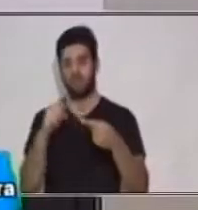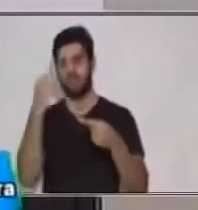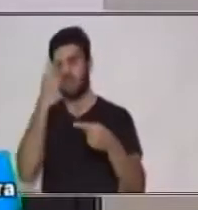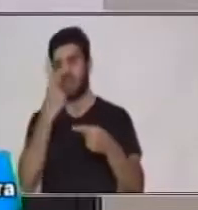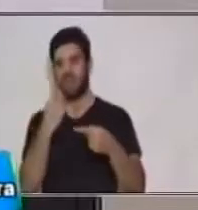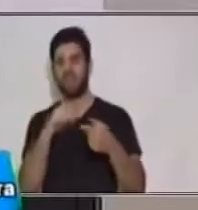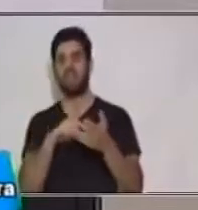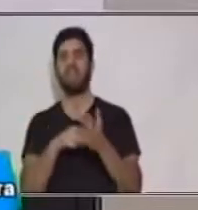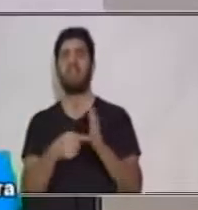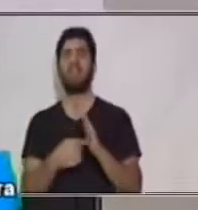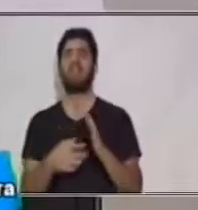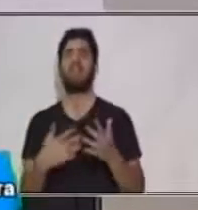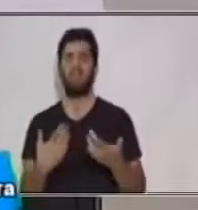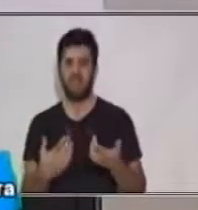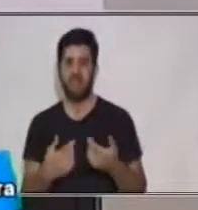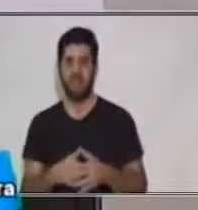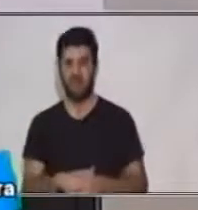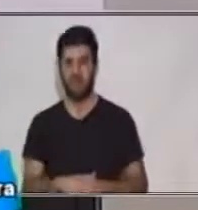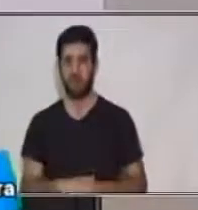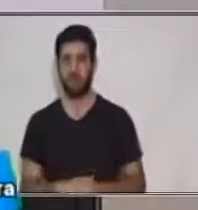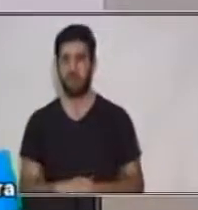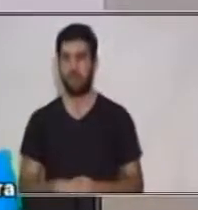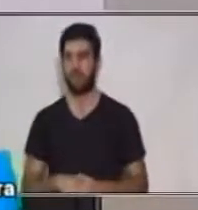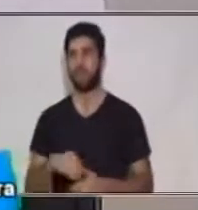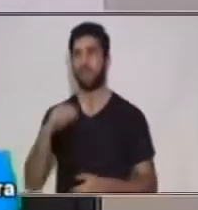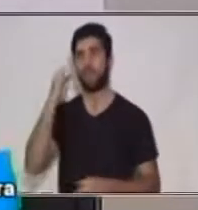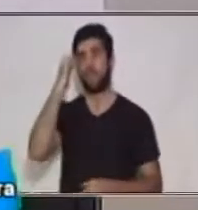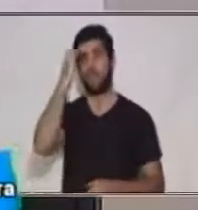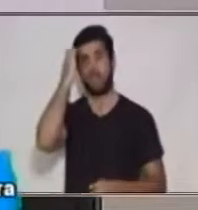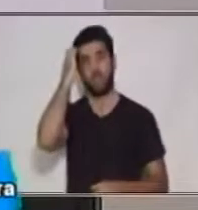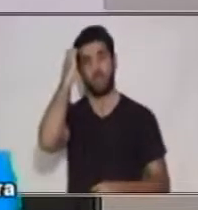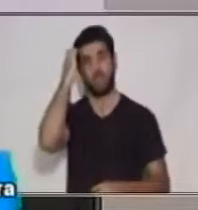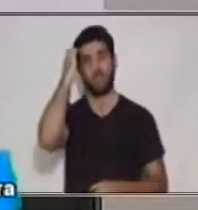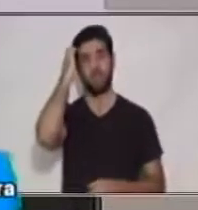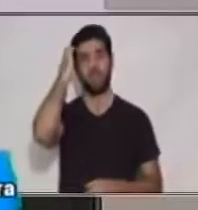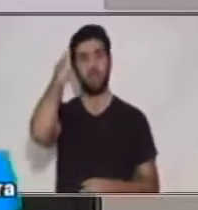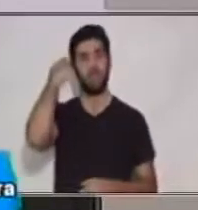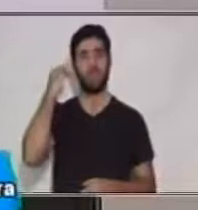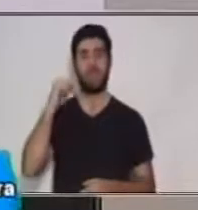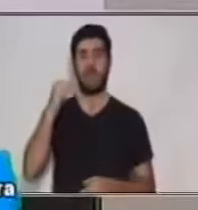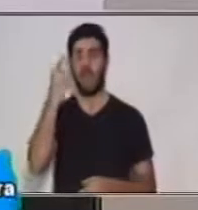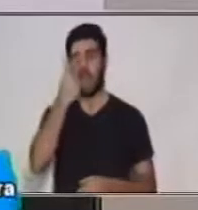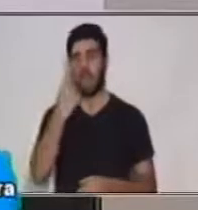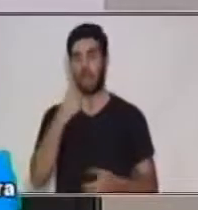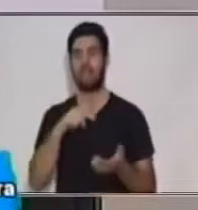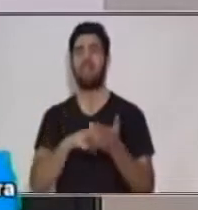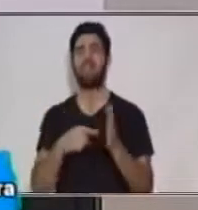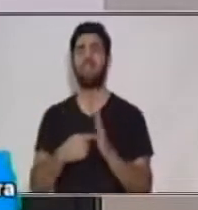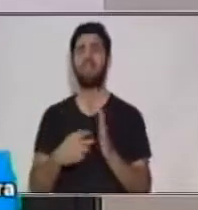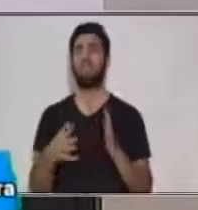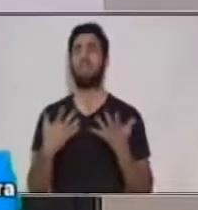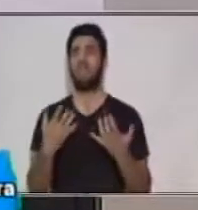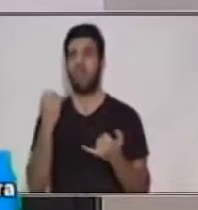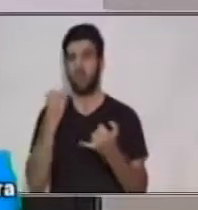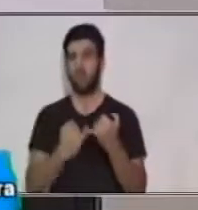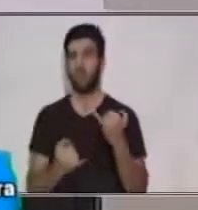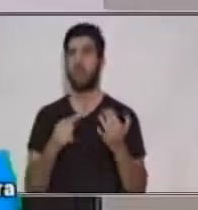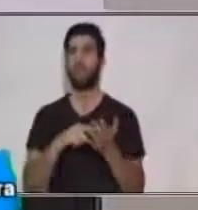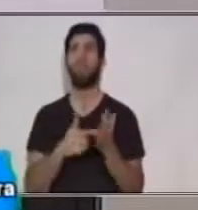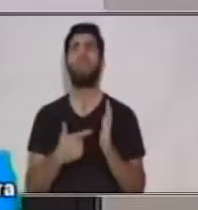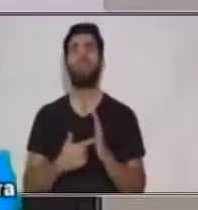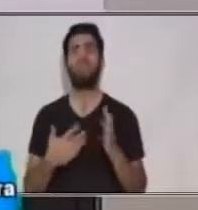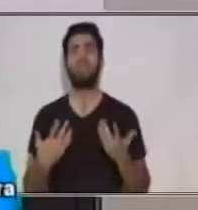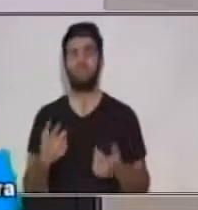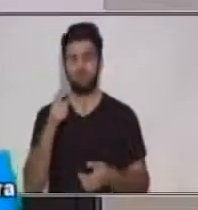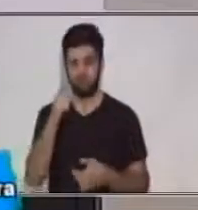no tiene hijos. Muy bien. En lo último, ¿qué significa la S al final? Tú ya